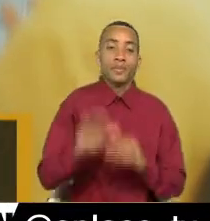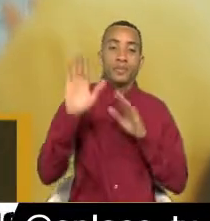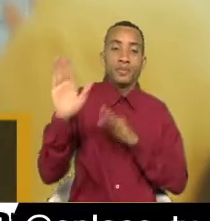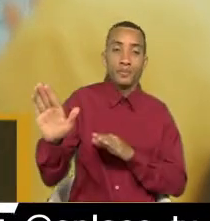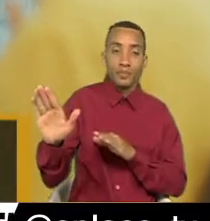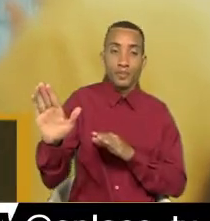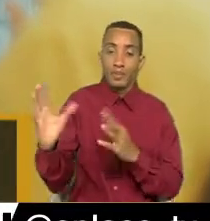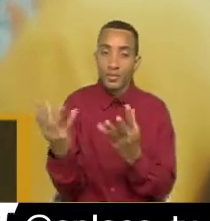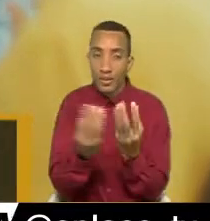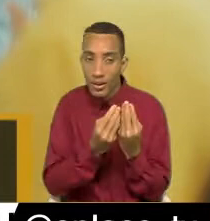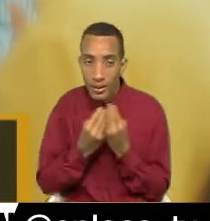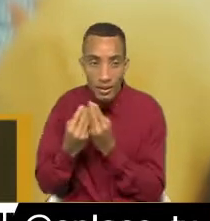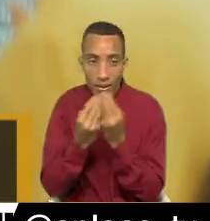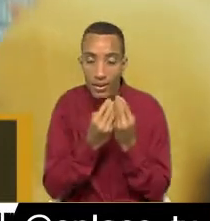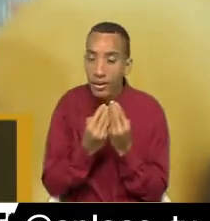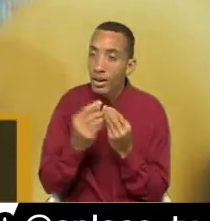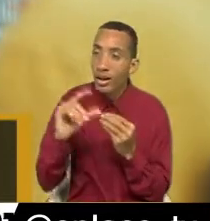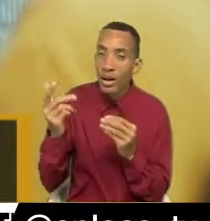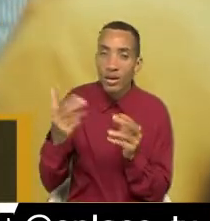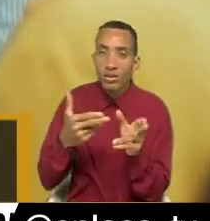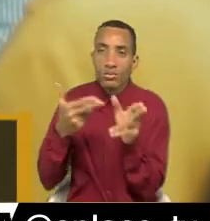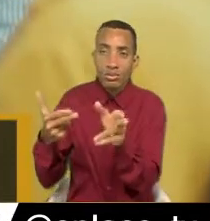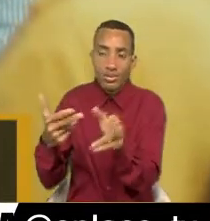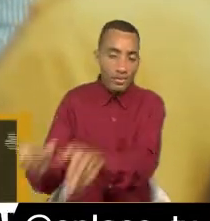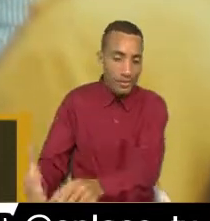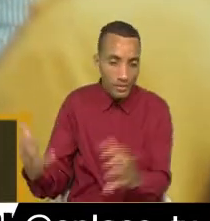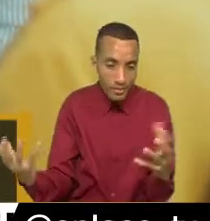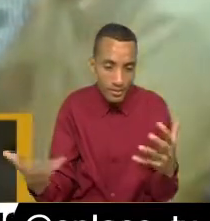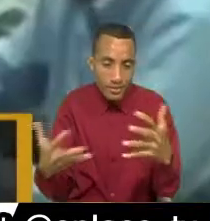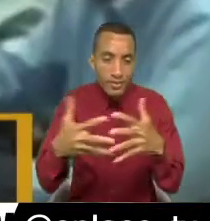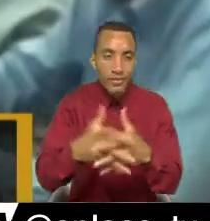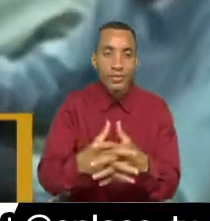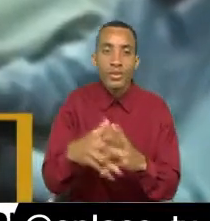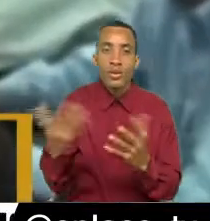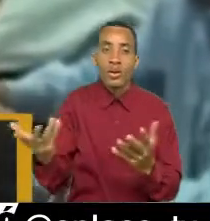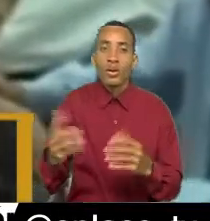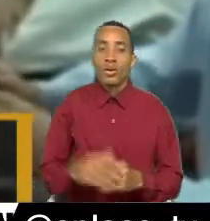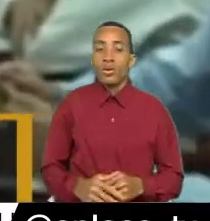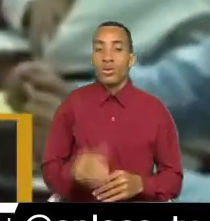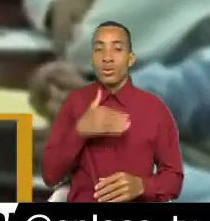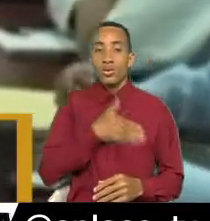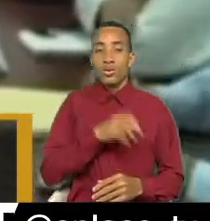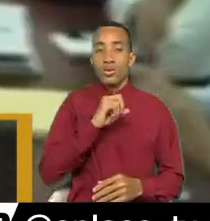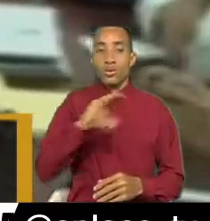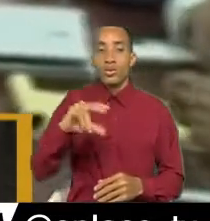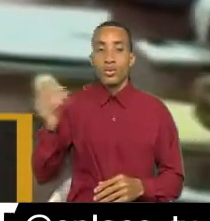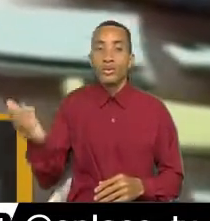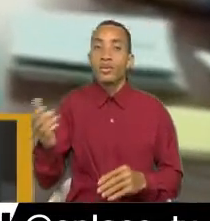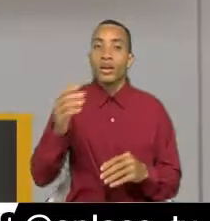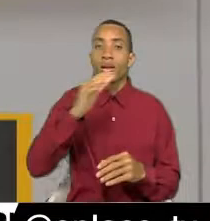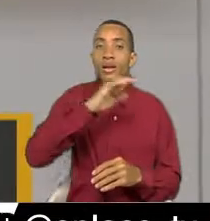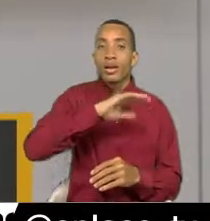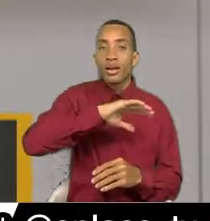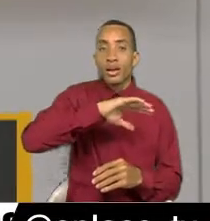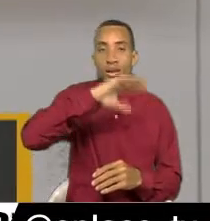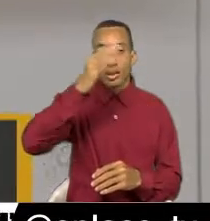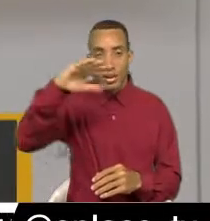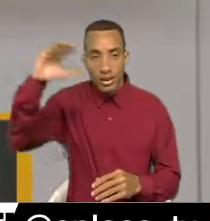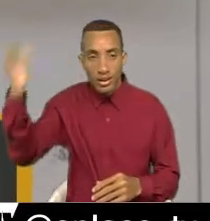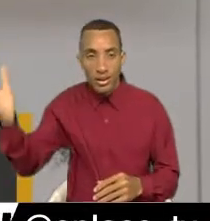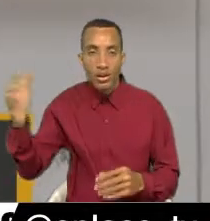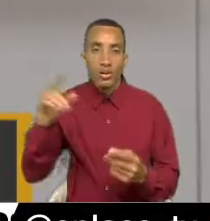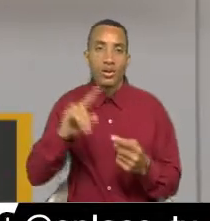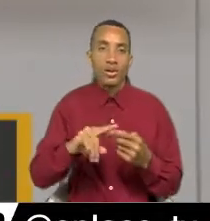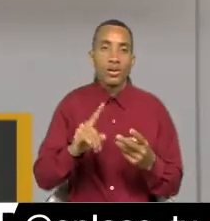Consejo Territorial de Reincorporación para el Sur de Bolívar, Santander y Nordeste Antioqueño, el escenario permitió fortalecer los acuerdos de